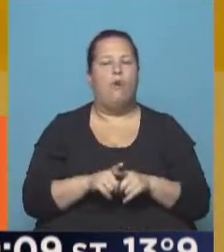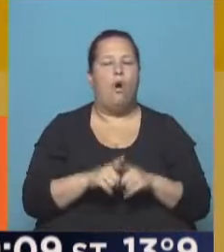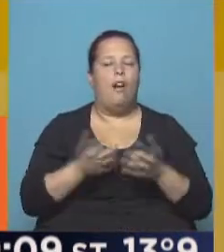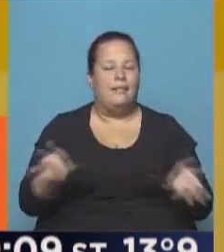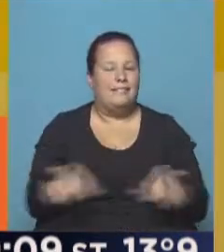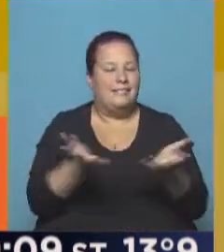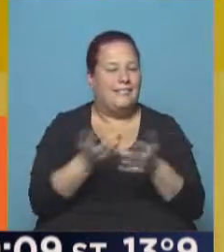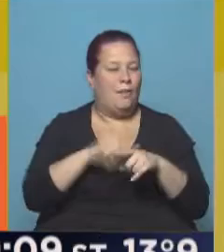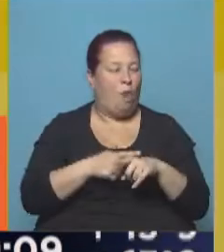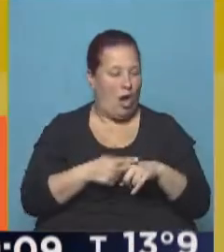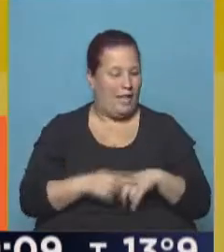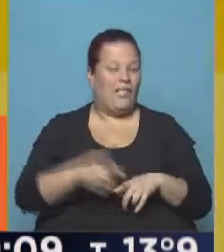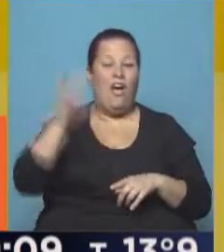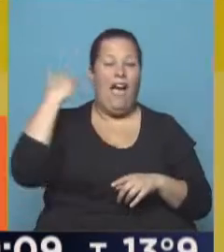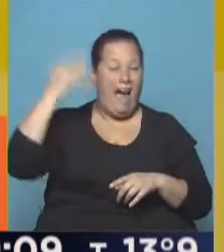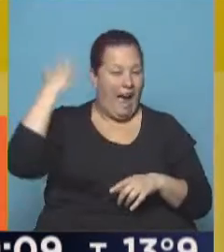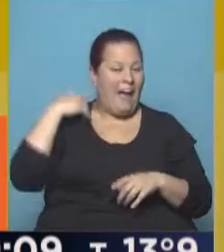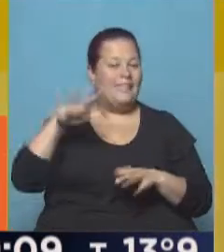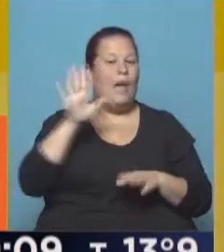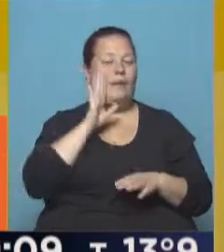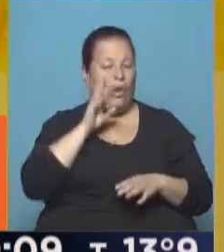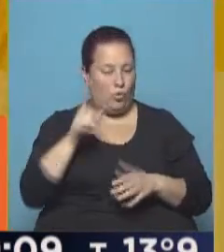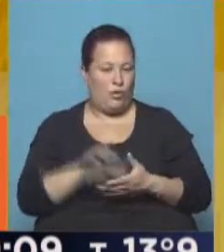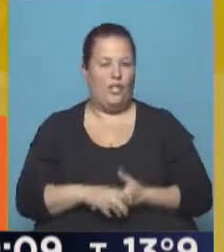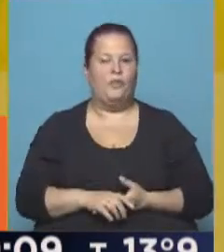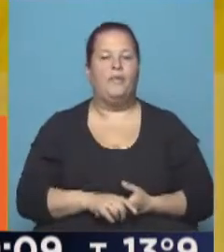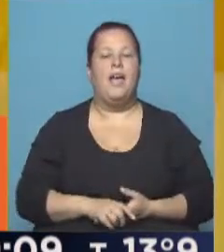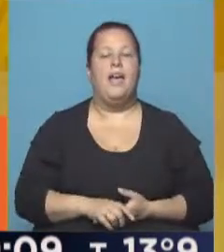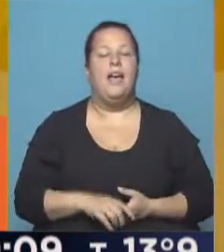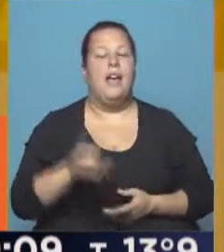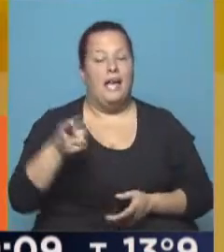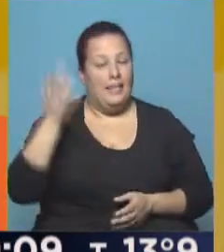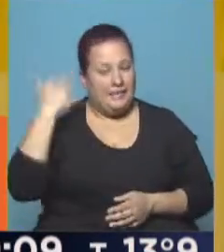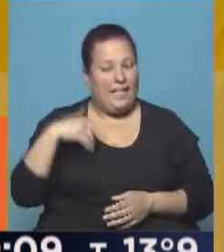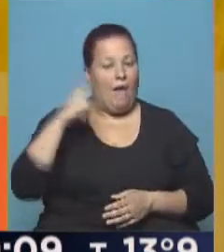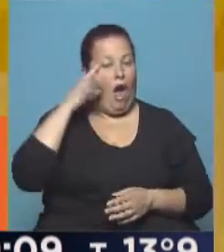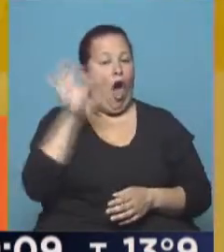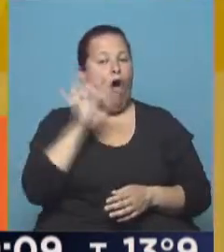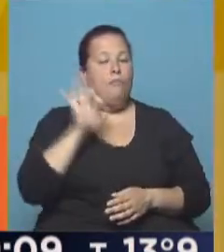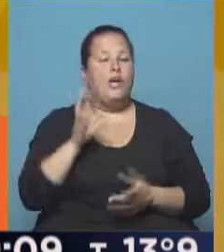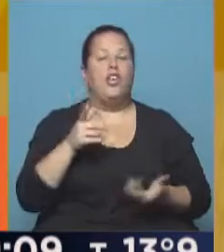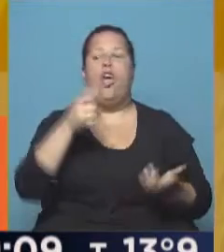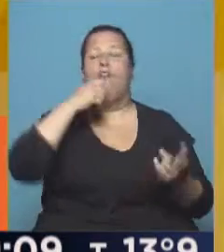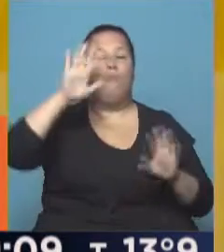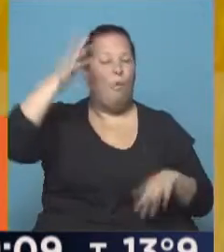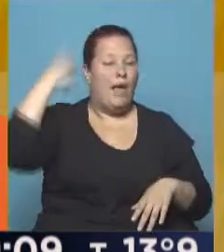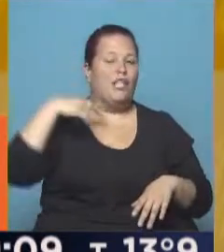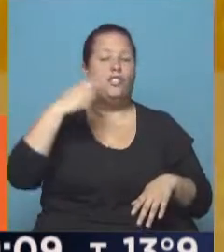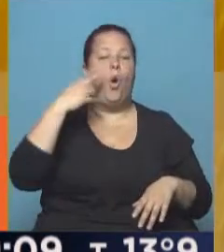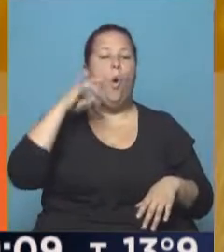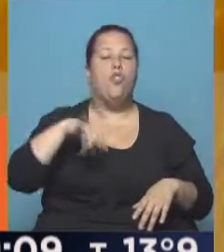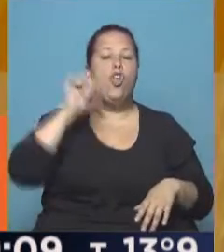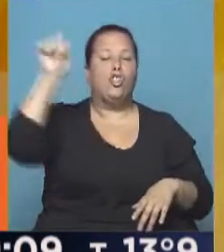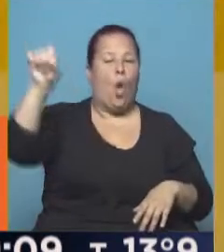empuje político que en aquel momento hicieron los Estados Unidos. De hecho, había posturas hasta de por entonces la Unión